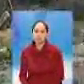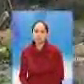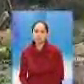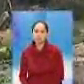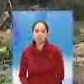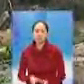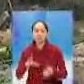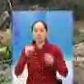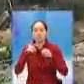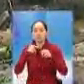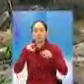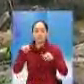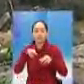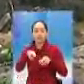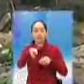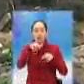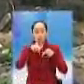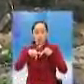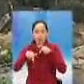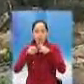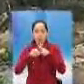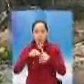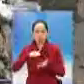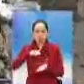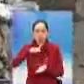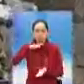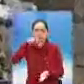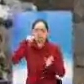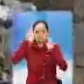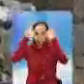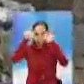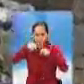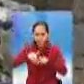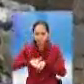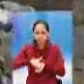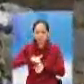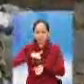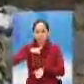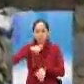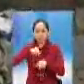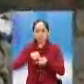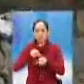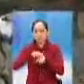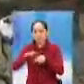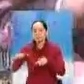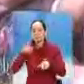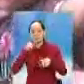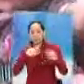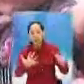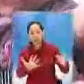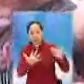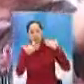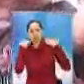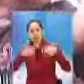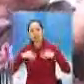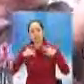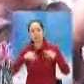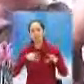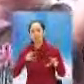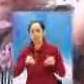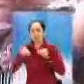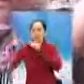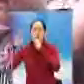El desbordamiento del río Xulá dejó como saldo varias viviendas dañadas y unos 25 damnificados que fueron trasladados al gimnasio